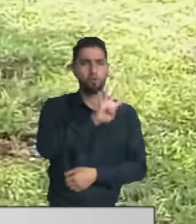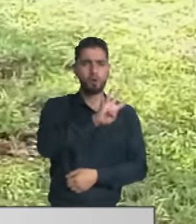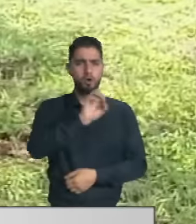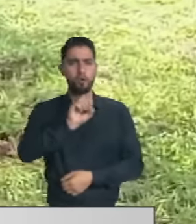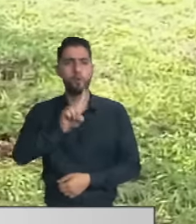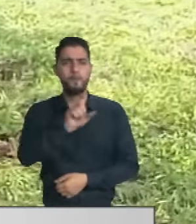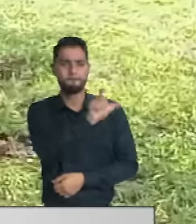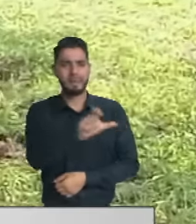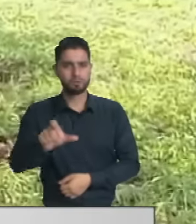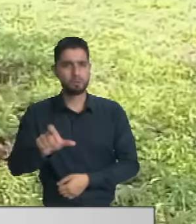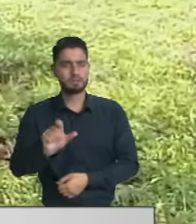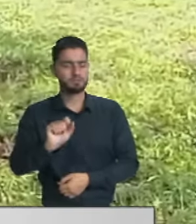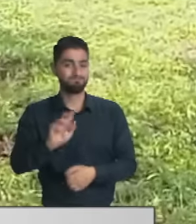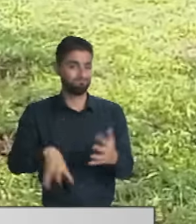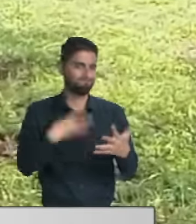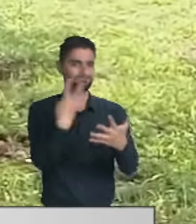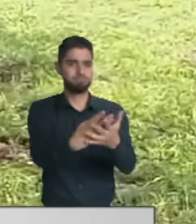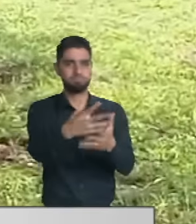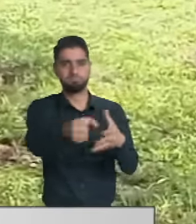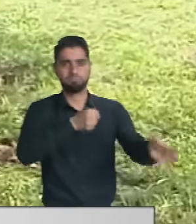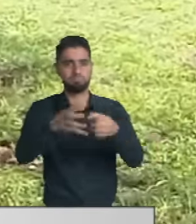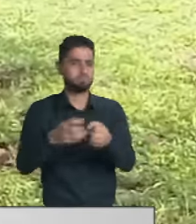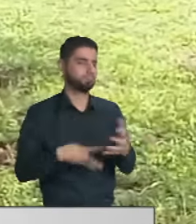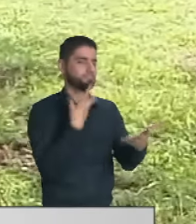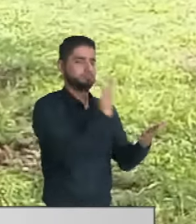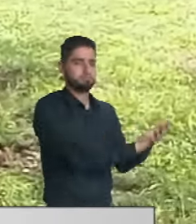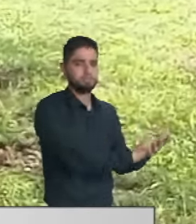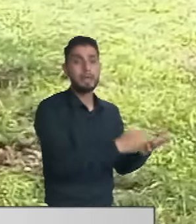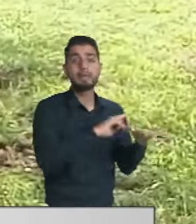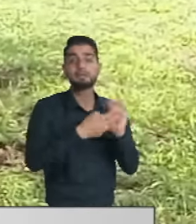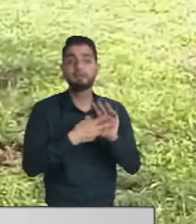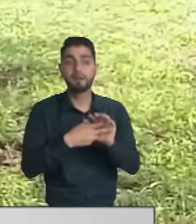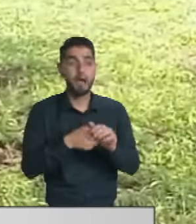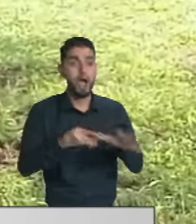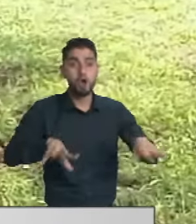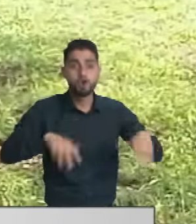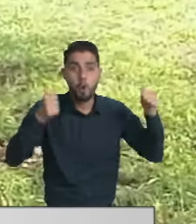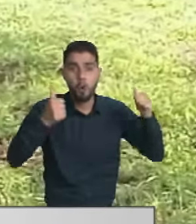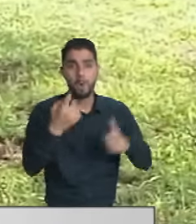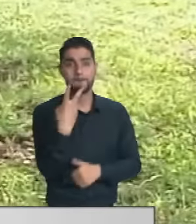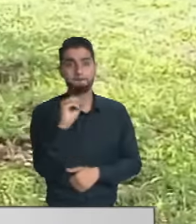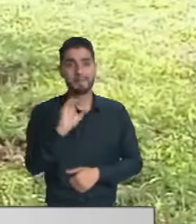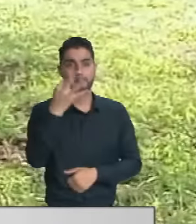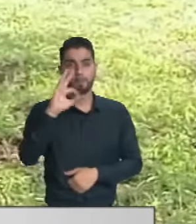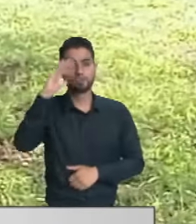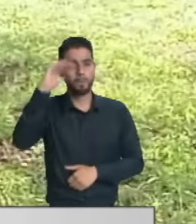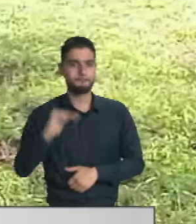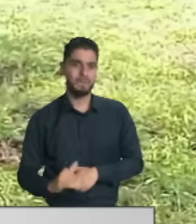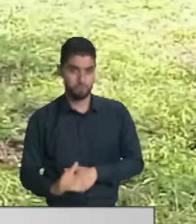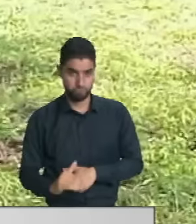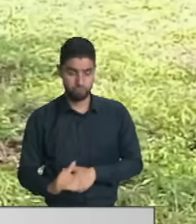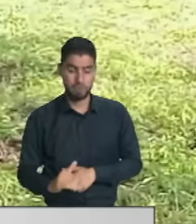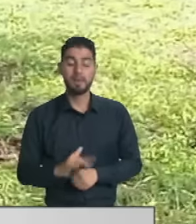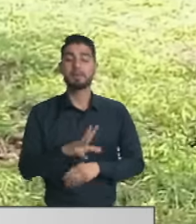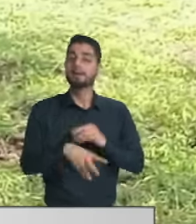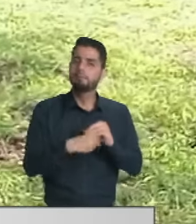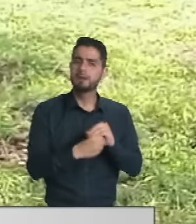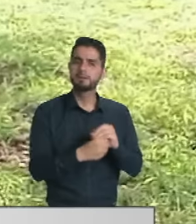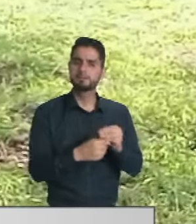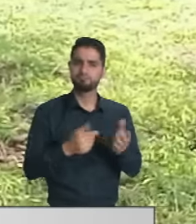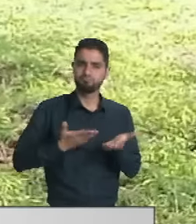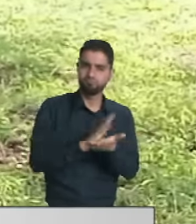lo que ha permitido la reducción del 20% en este delito. Asimismo, se han incautado más de 11.000 armas blancas y